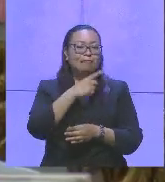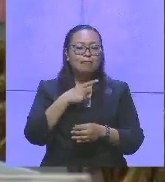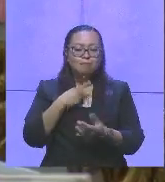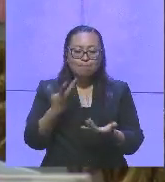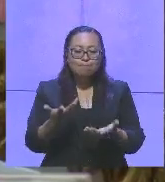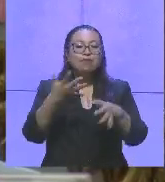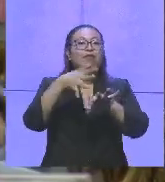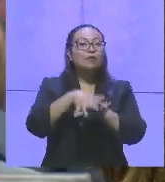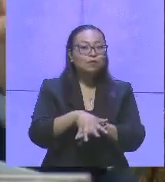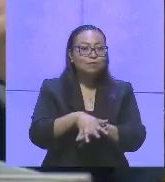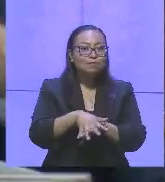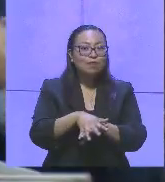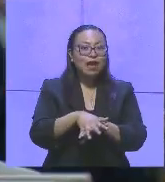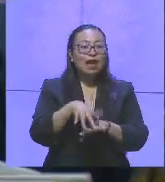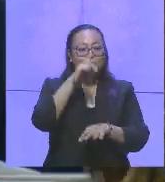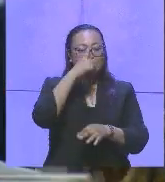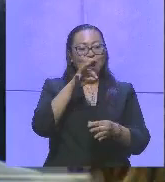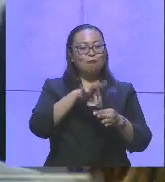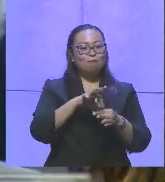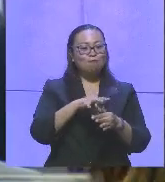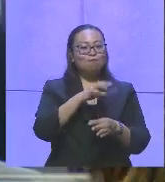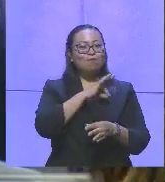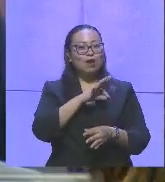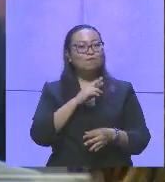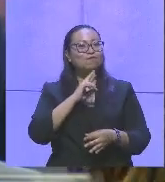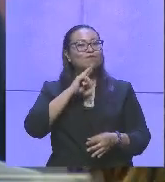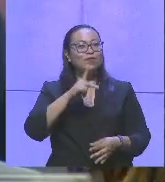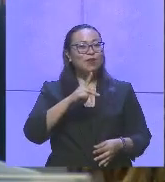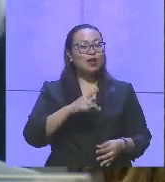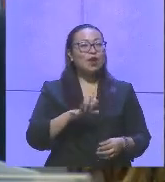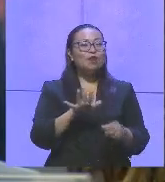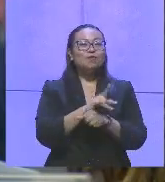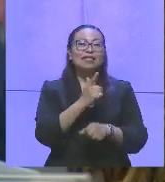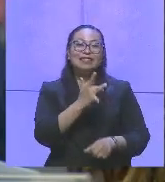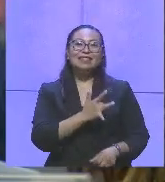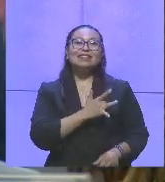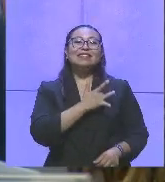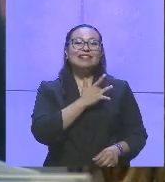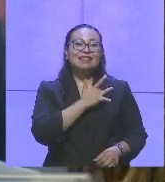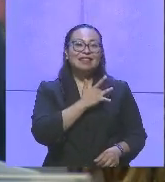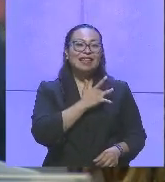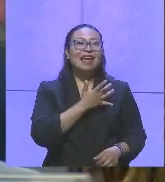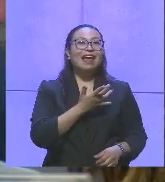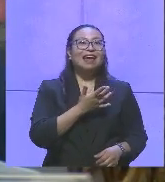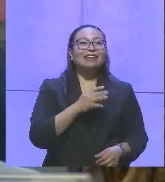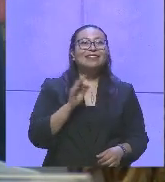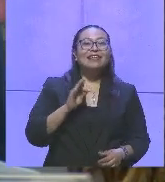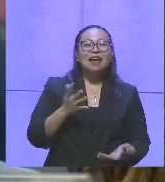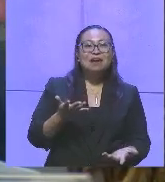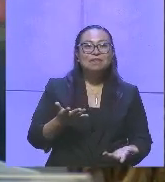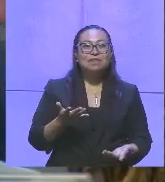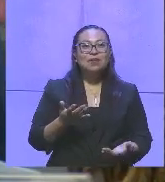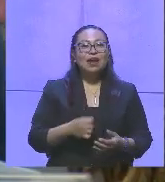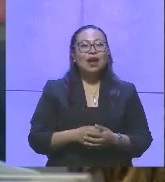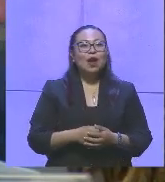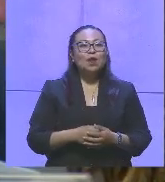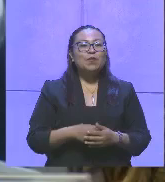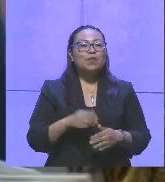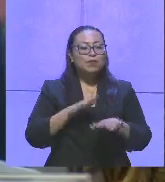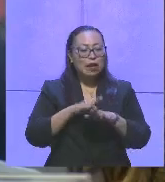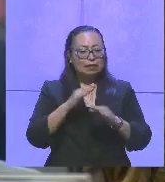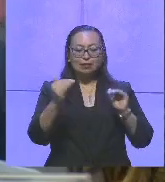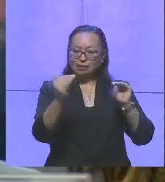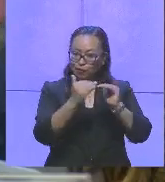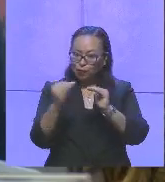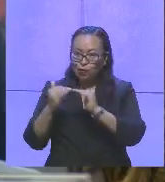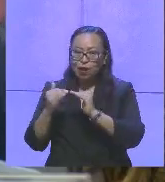incluyente. Entender a la democracia en sentido democrático implica enclavarla en el ámbito de la